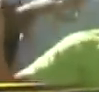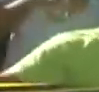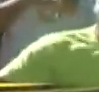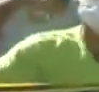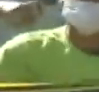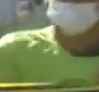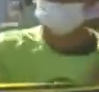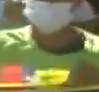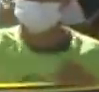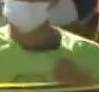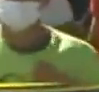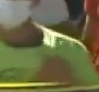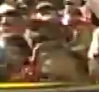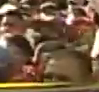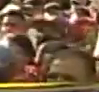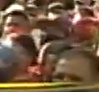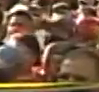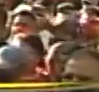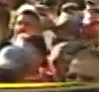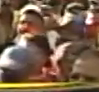imperios, al presidente